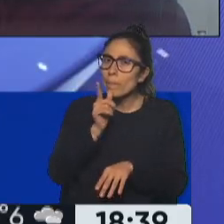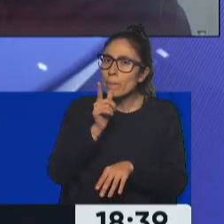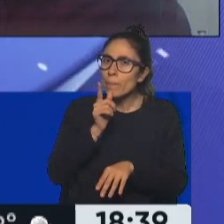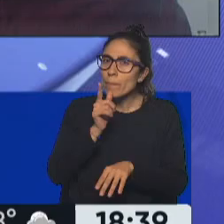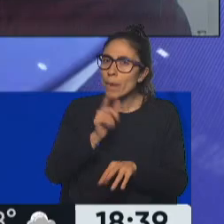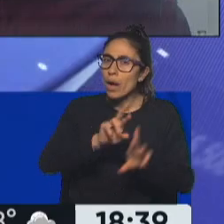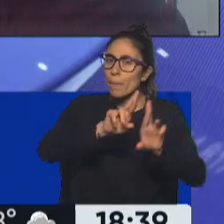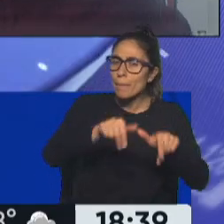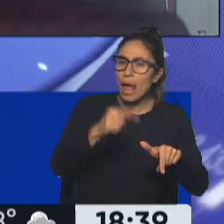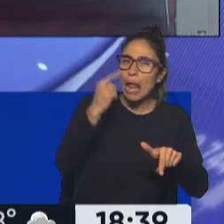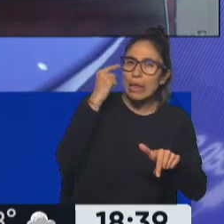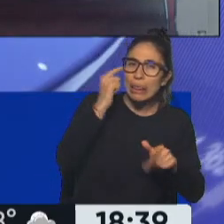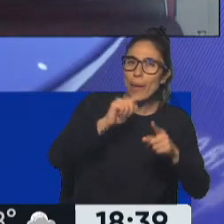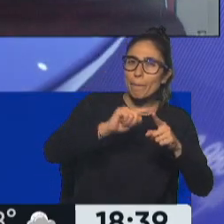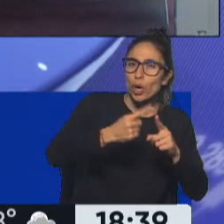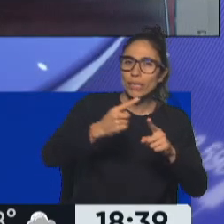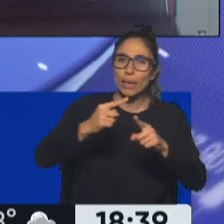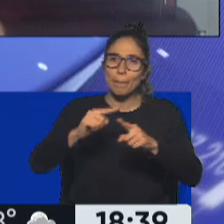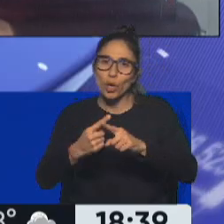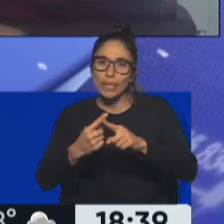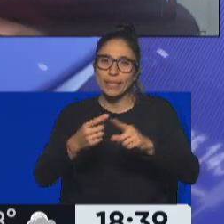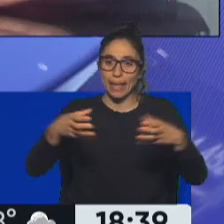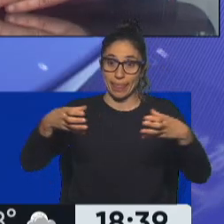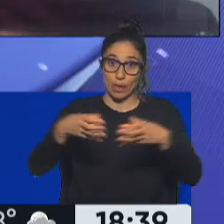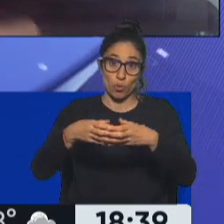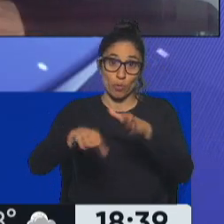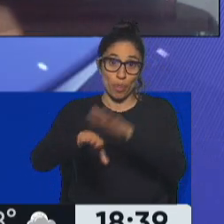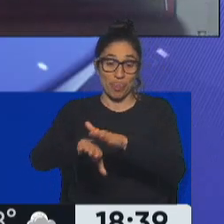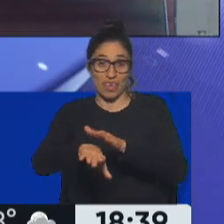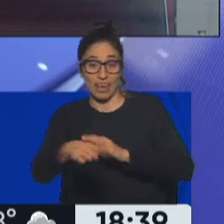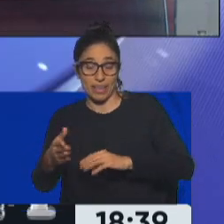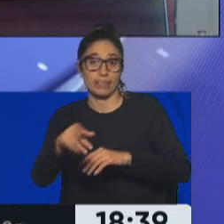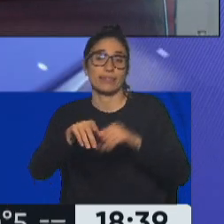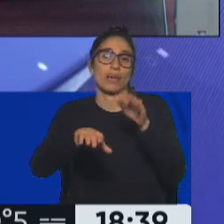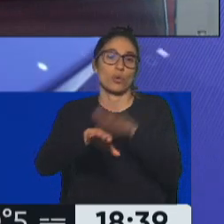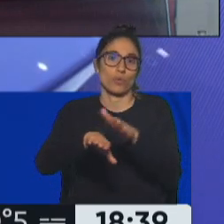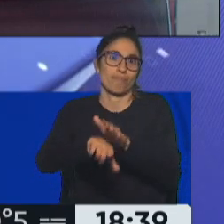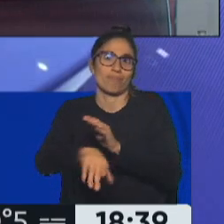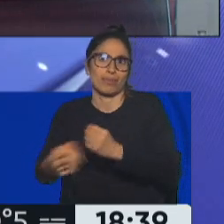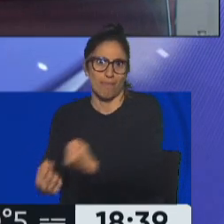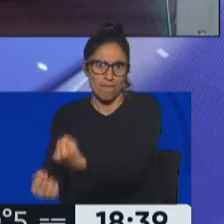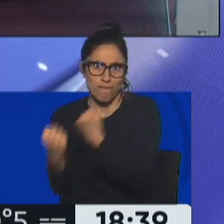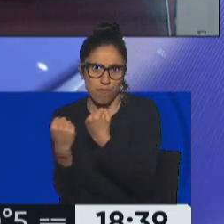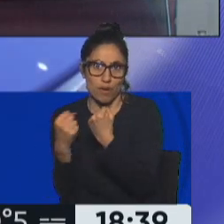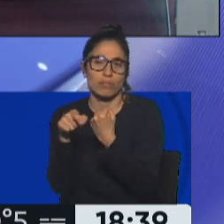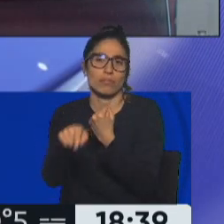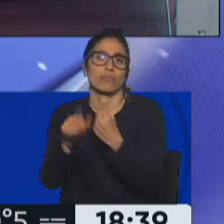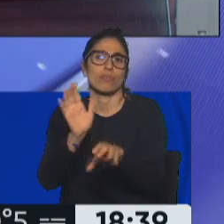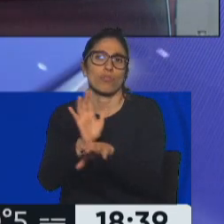austeridad que los sectores conservadores, la derecha y la extrema derecha, le están imponiendo a la sociedad